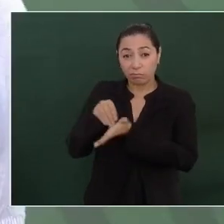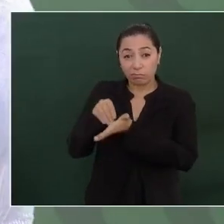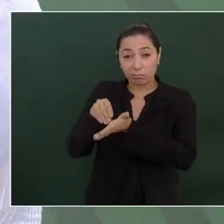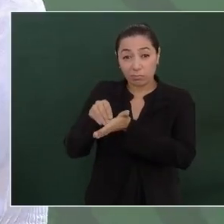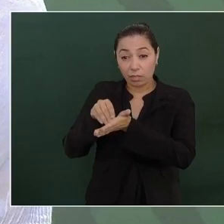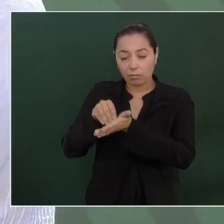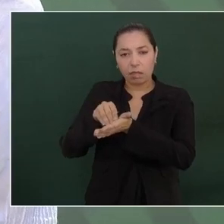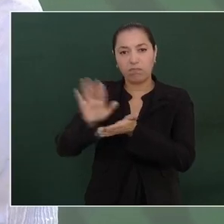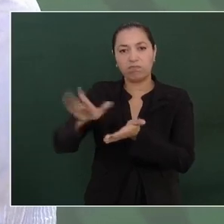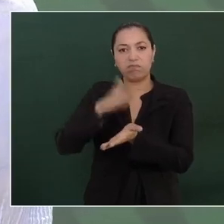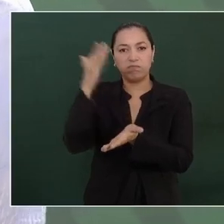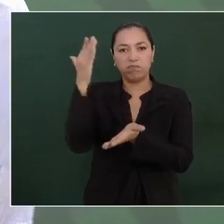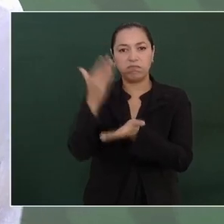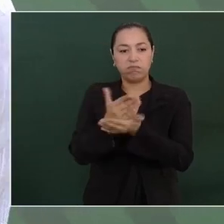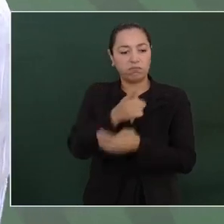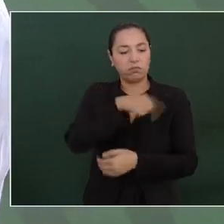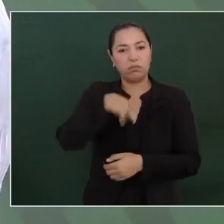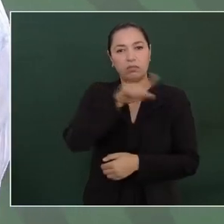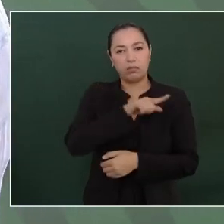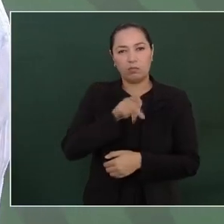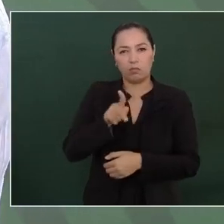hasta que el pueblo quiere.